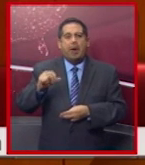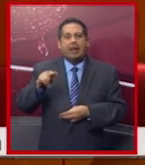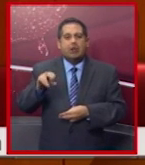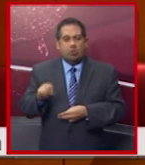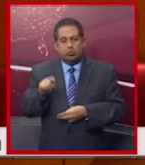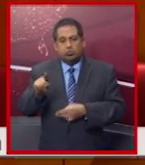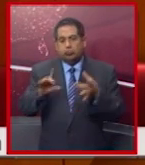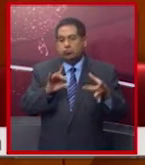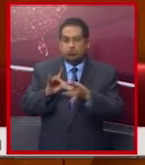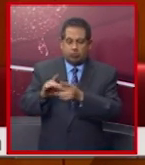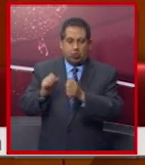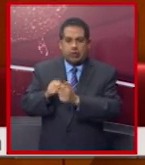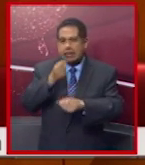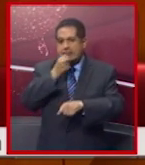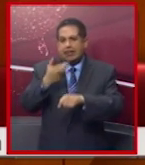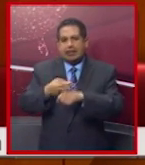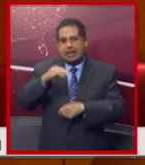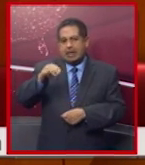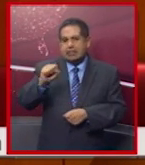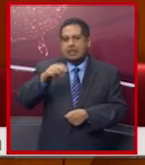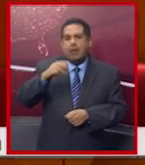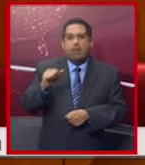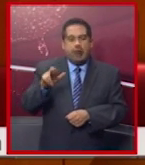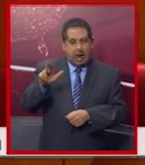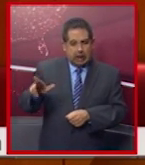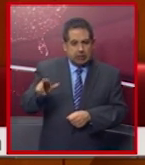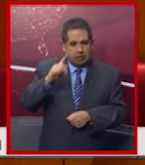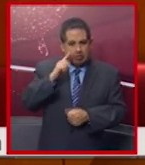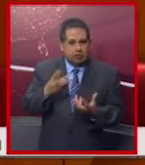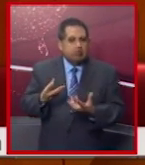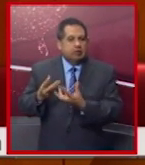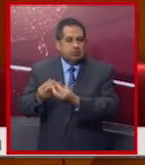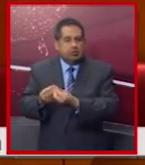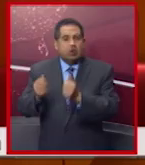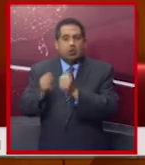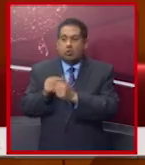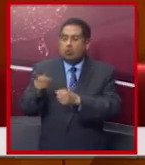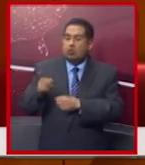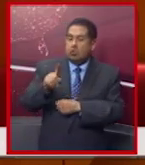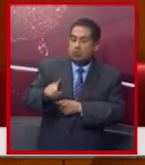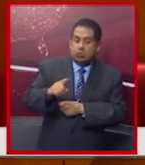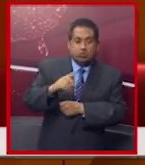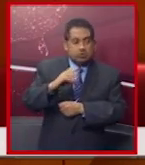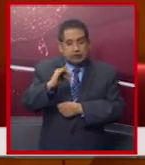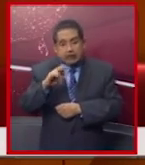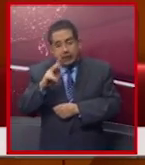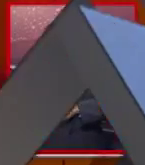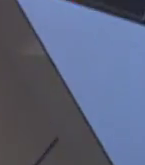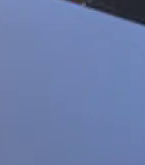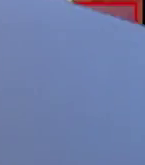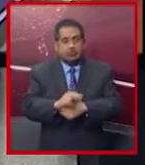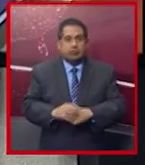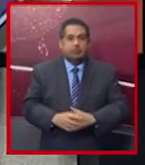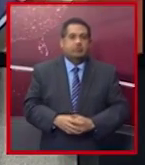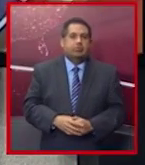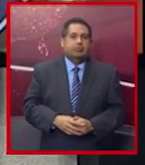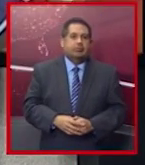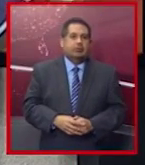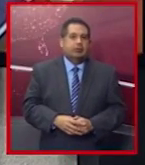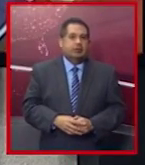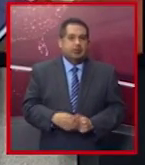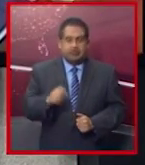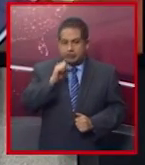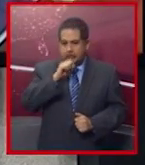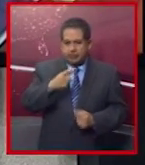de la Subsecretaría de Marina, en la cual labora personal civil en áreas de construcción naval. Luego